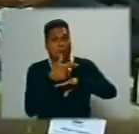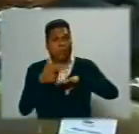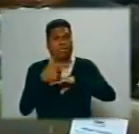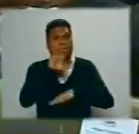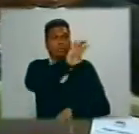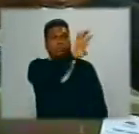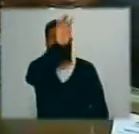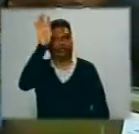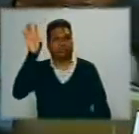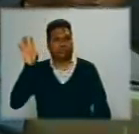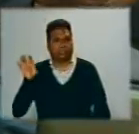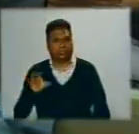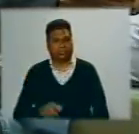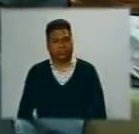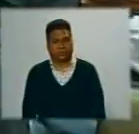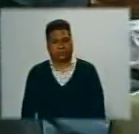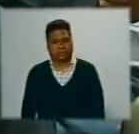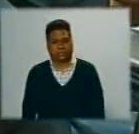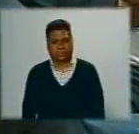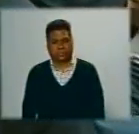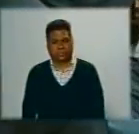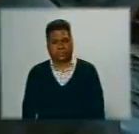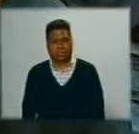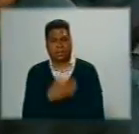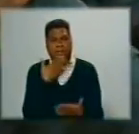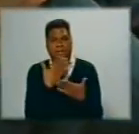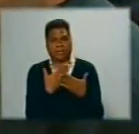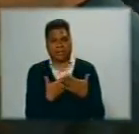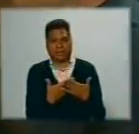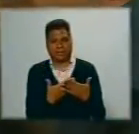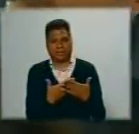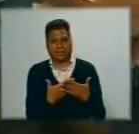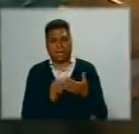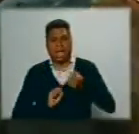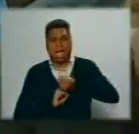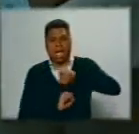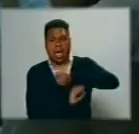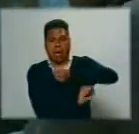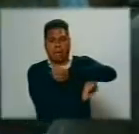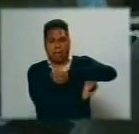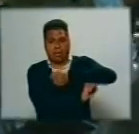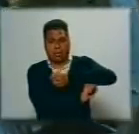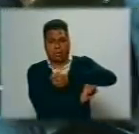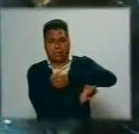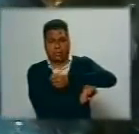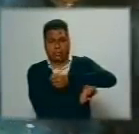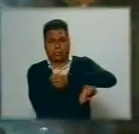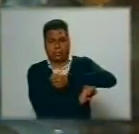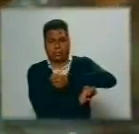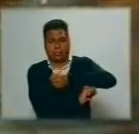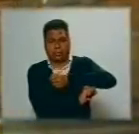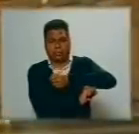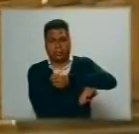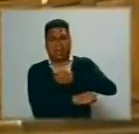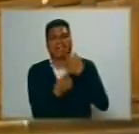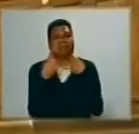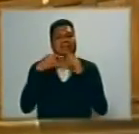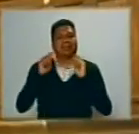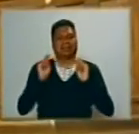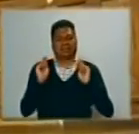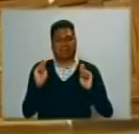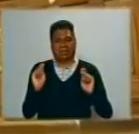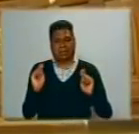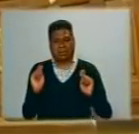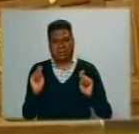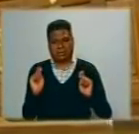colita en la alfombra, implorar apoyos para continuar intentando